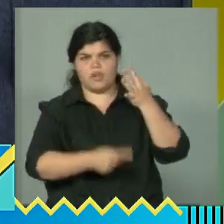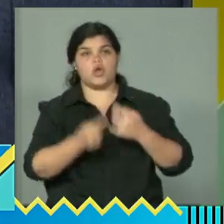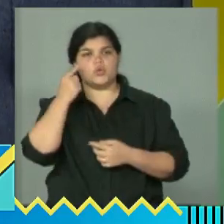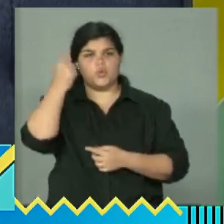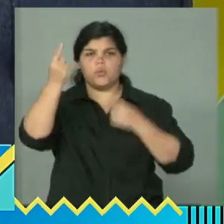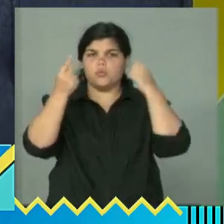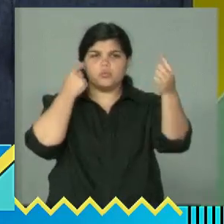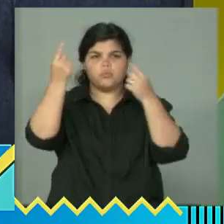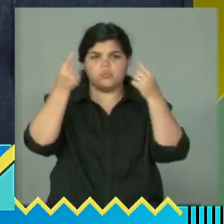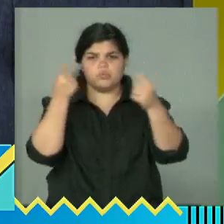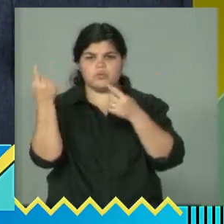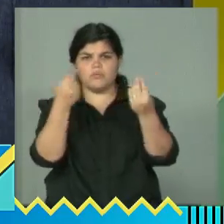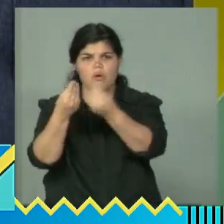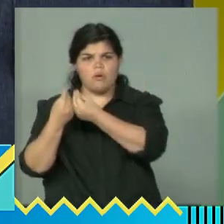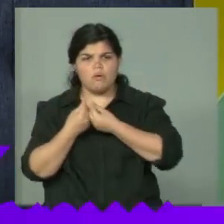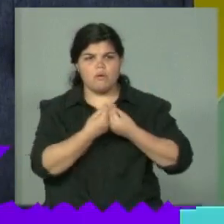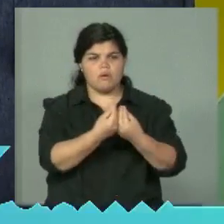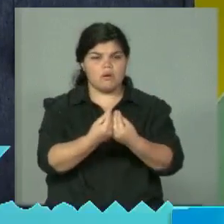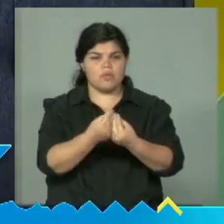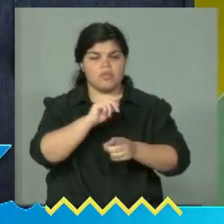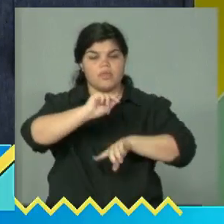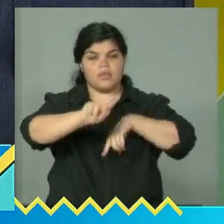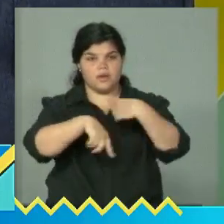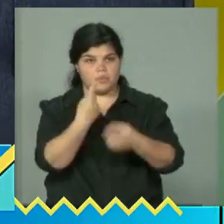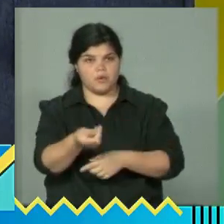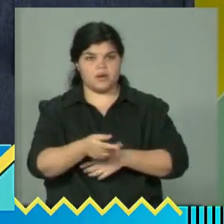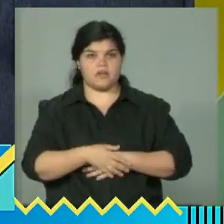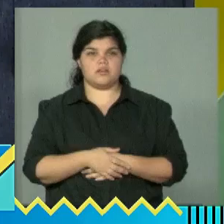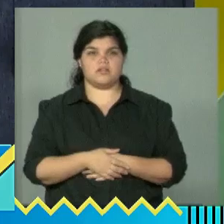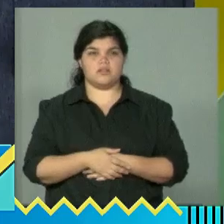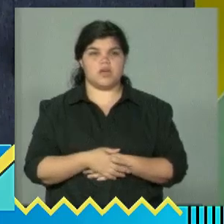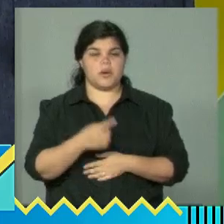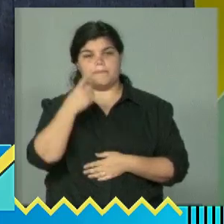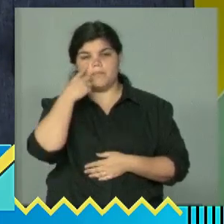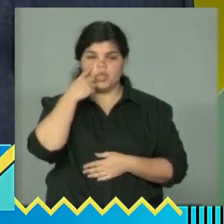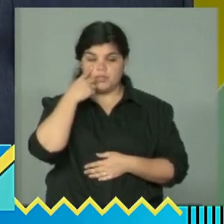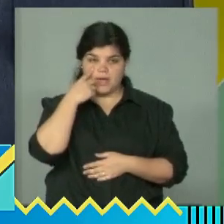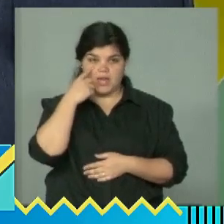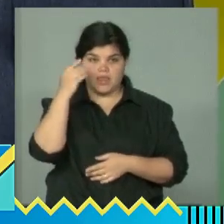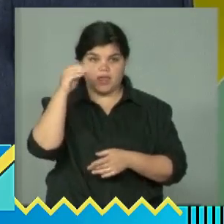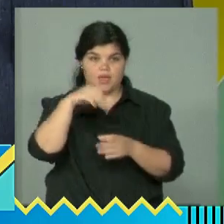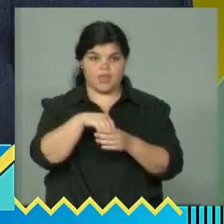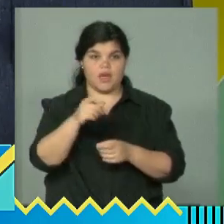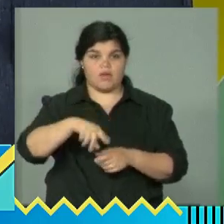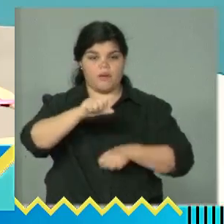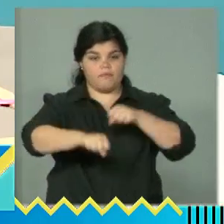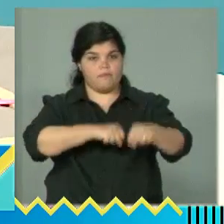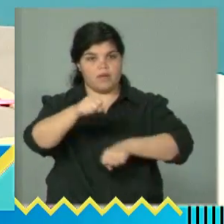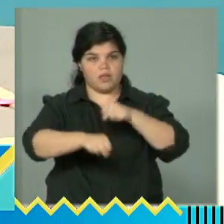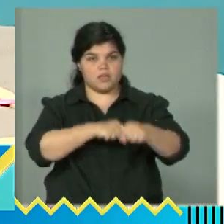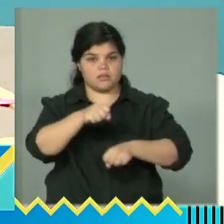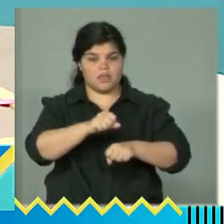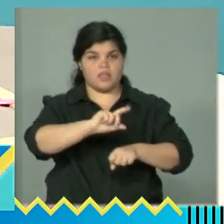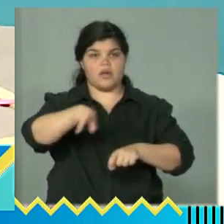ideas. Bien. Pero nos inspiramos en los de la municipalidad, que cuando sacás la bici y vas a andar y después